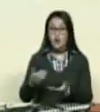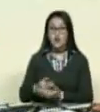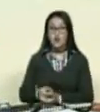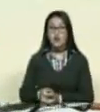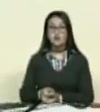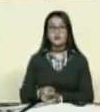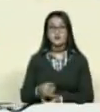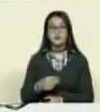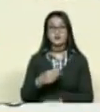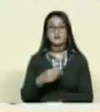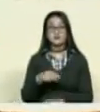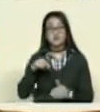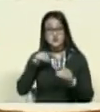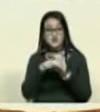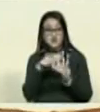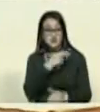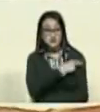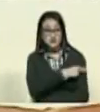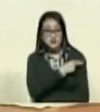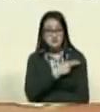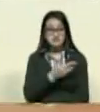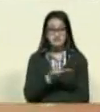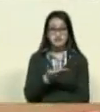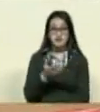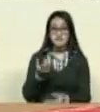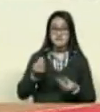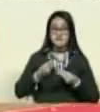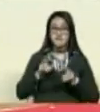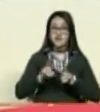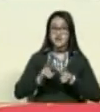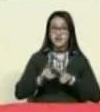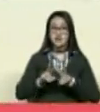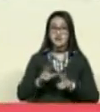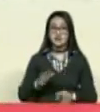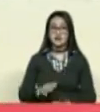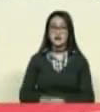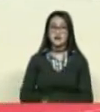en ambulatorios de barrio adentro, en vivienda,